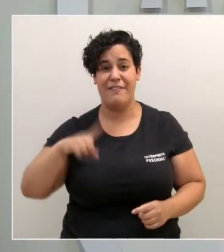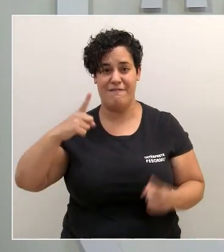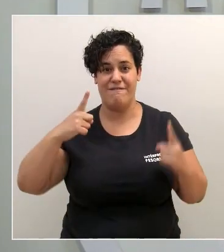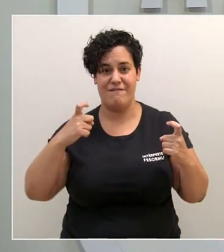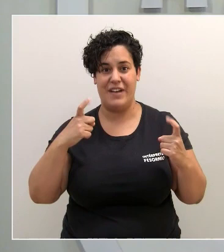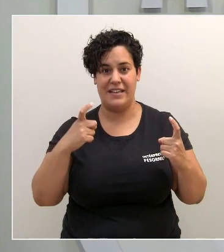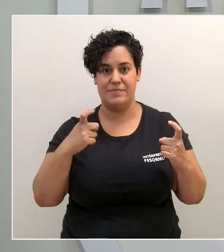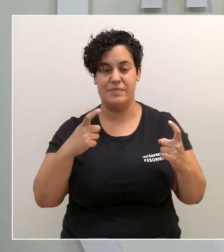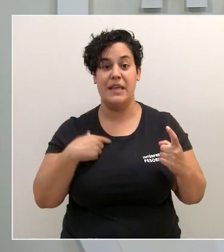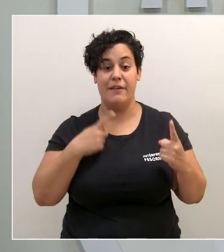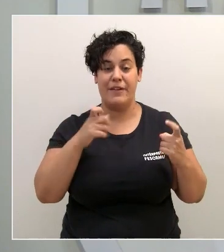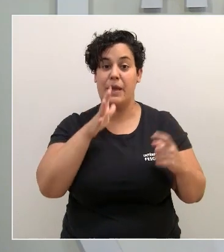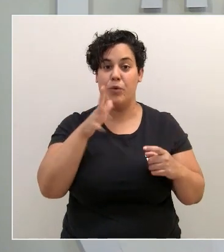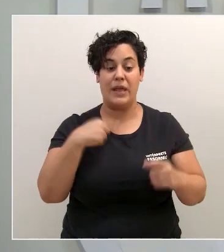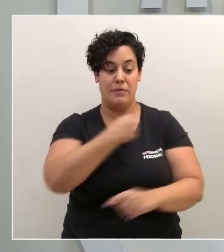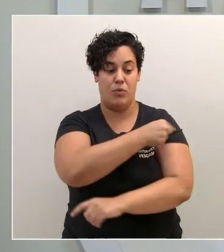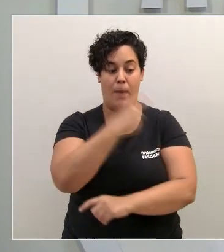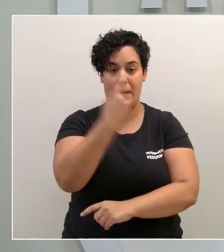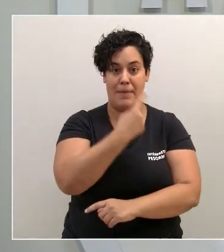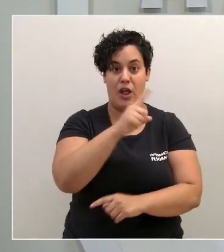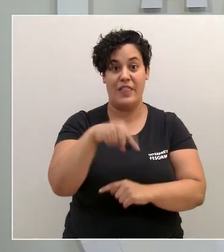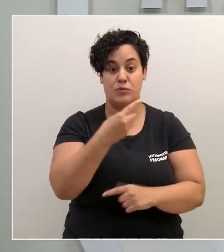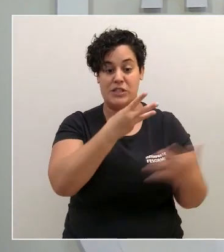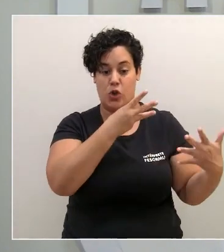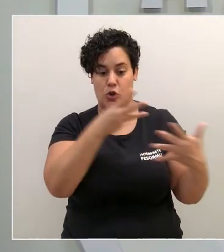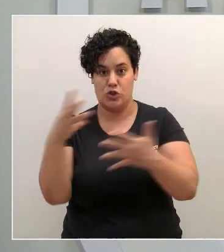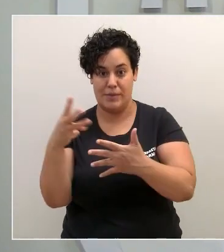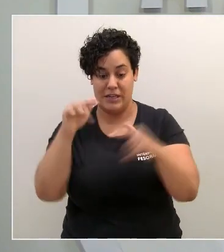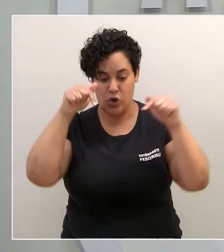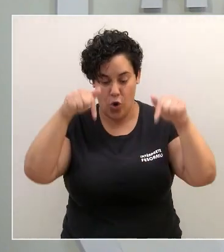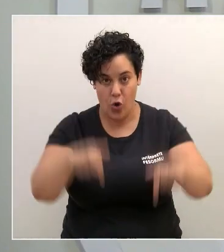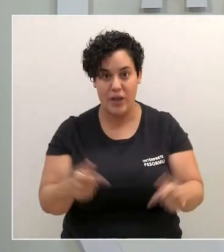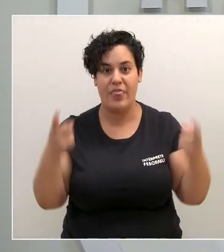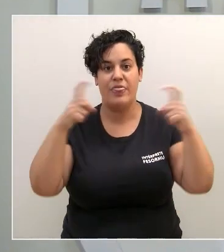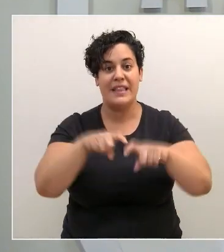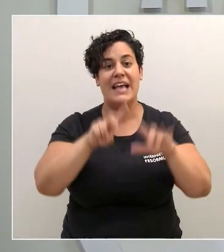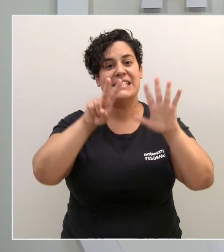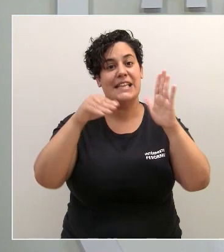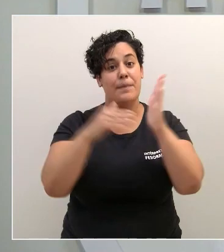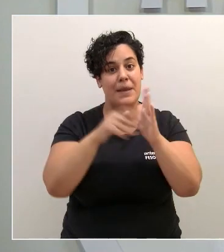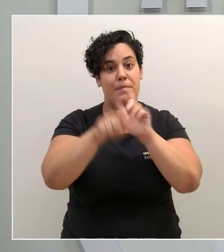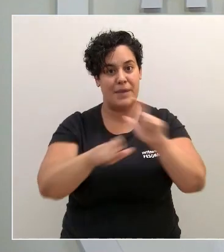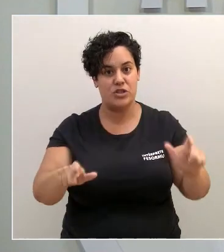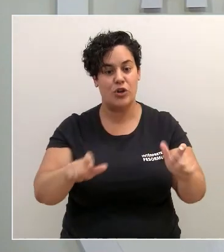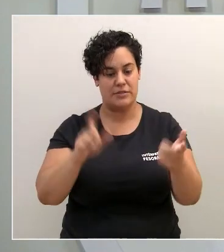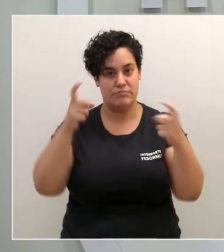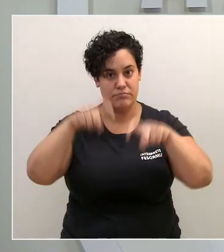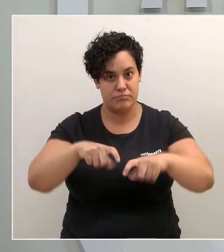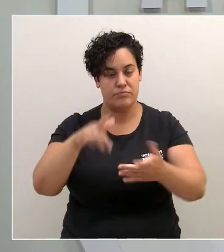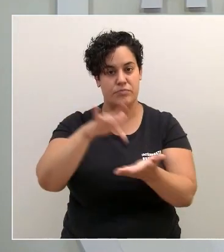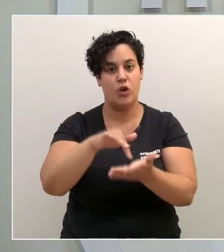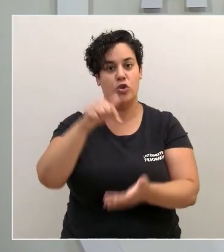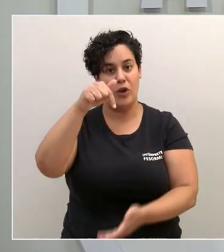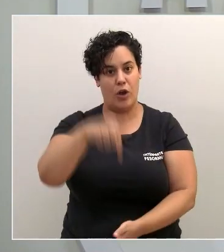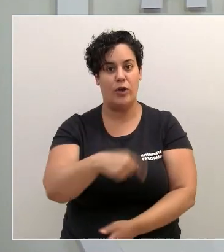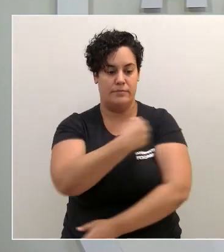adelanto a las 8 semanas y, en concreto, para hoy hay citadas unas 7.000 personas a las que se les será administrada esa